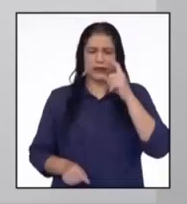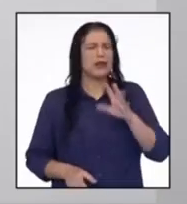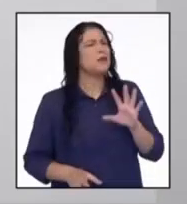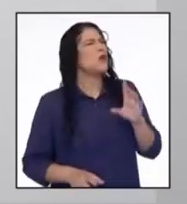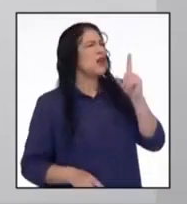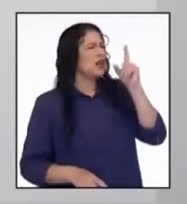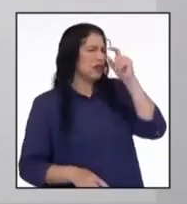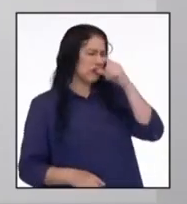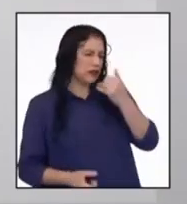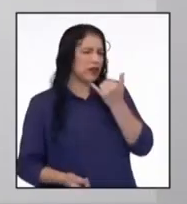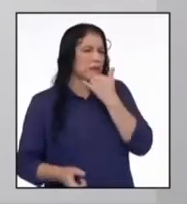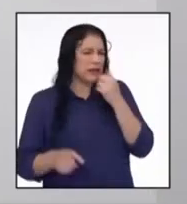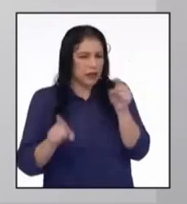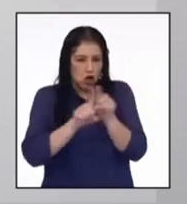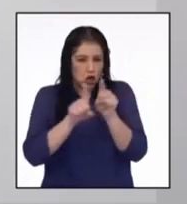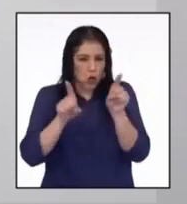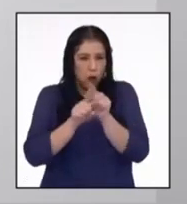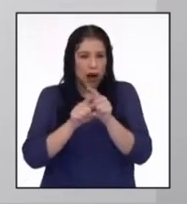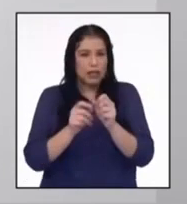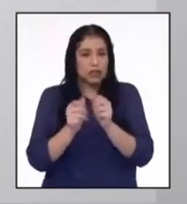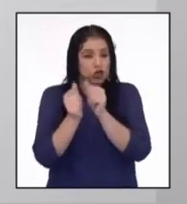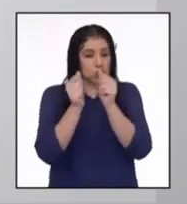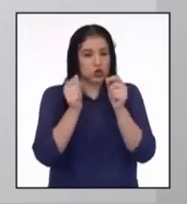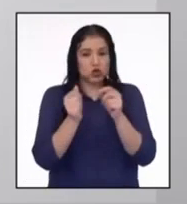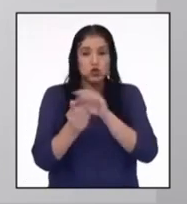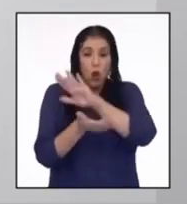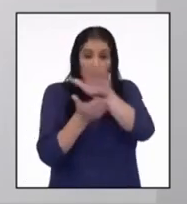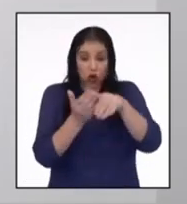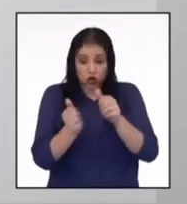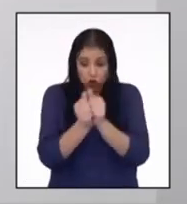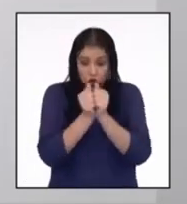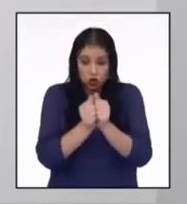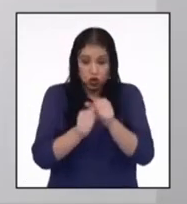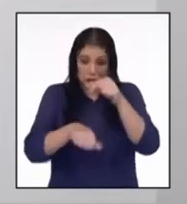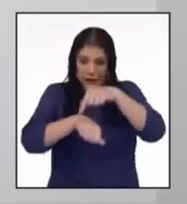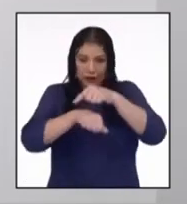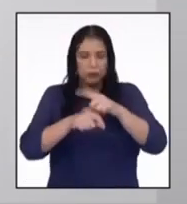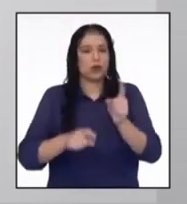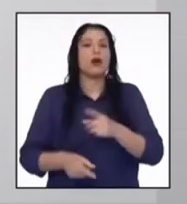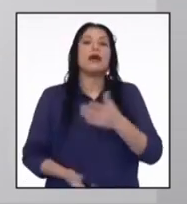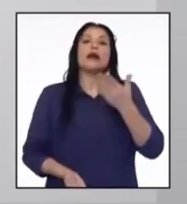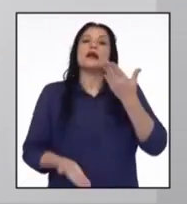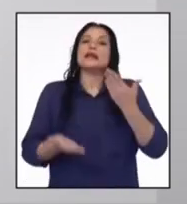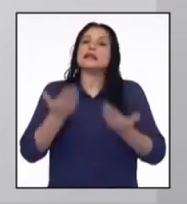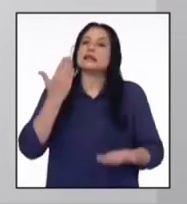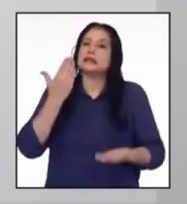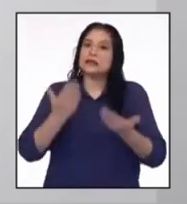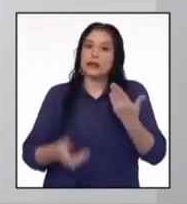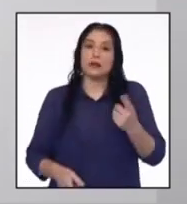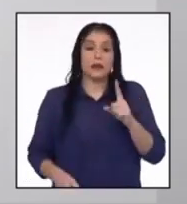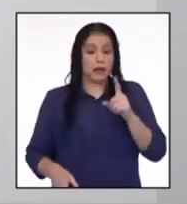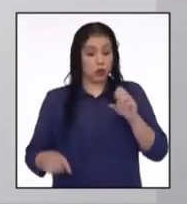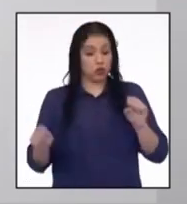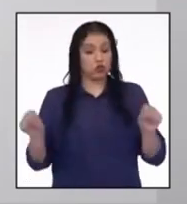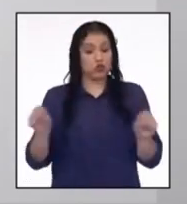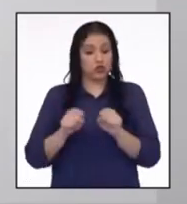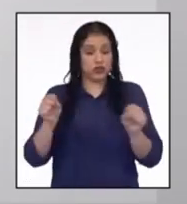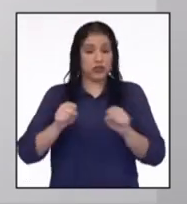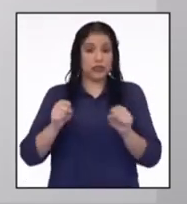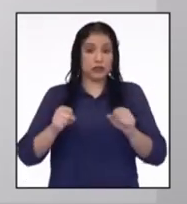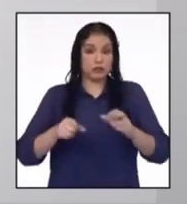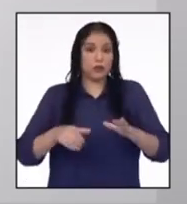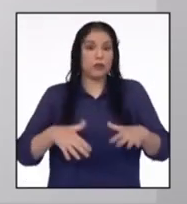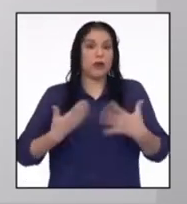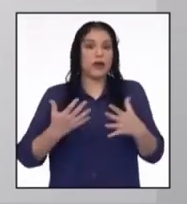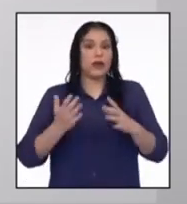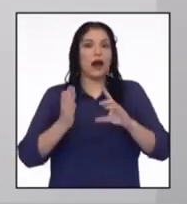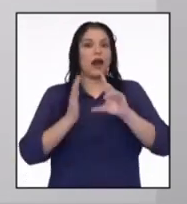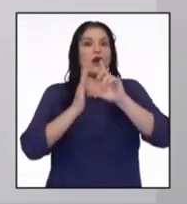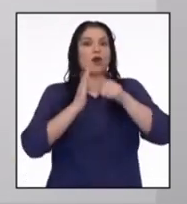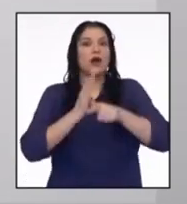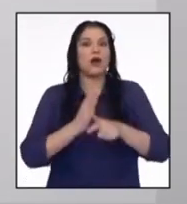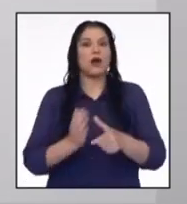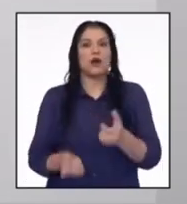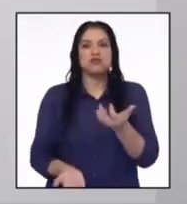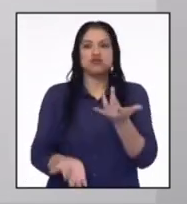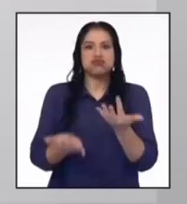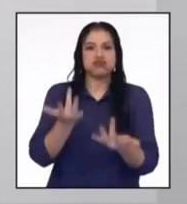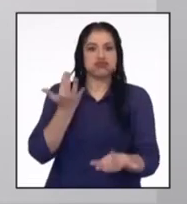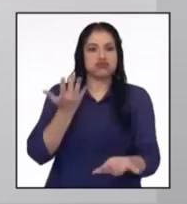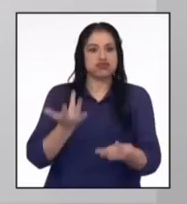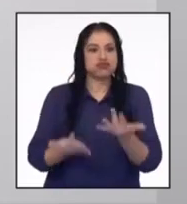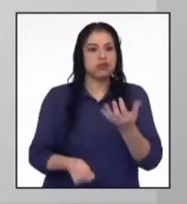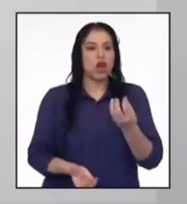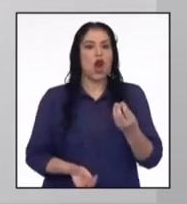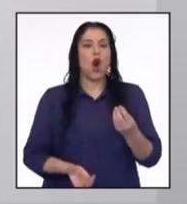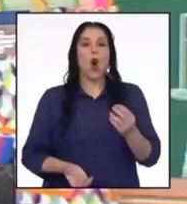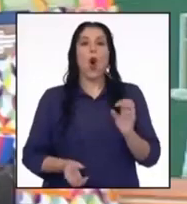muy difícil que sucedan todos juntos, pero sí puede ser que un sismo cause un incendio, por ejemplo,